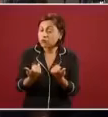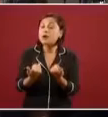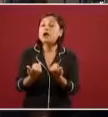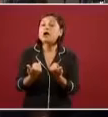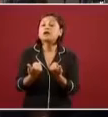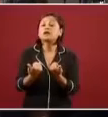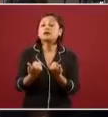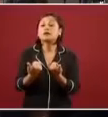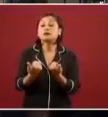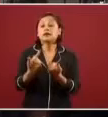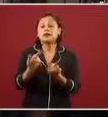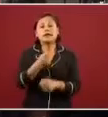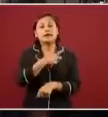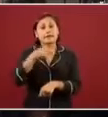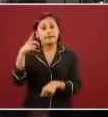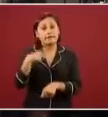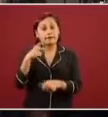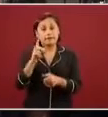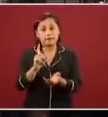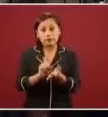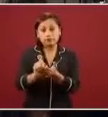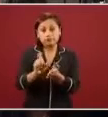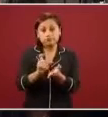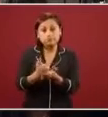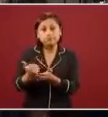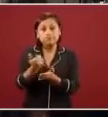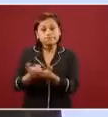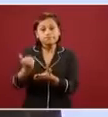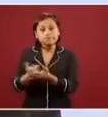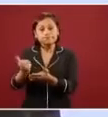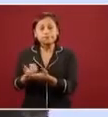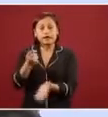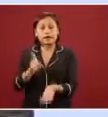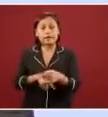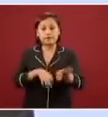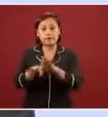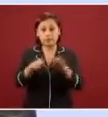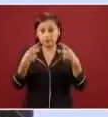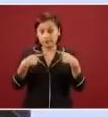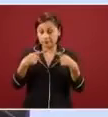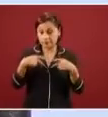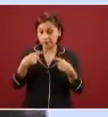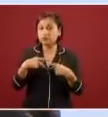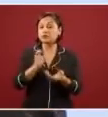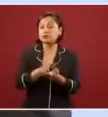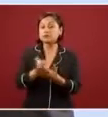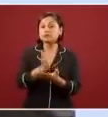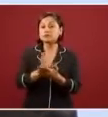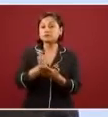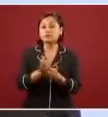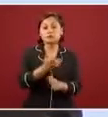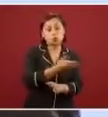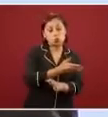la vía de cuotas que corresponderían al salario de los trabajadores, y esto tiene una afectación histórica en los